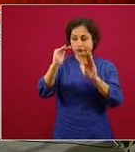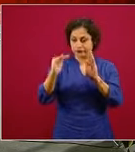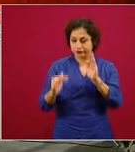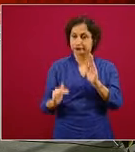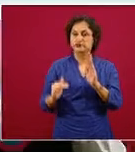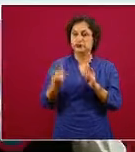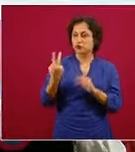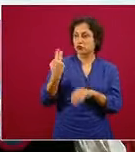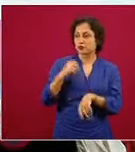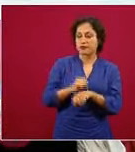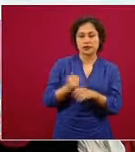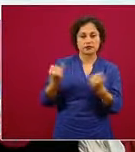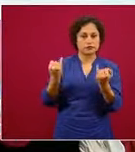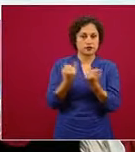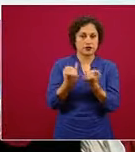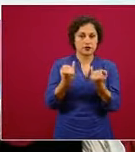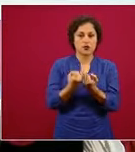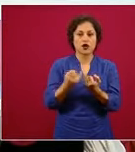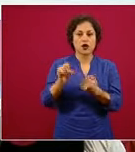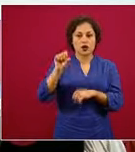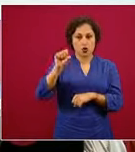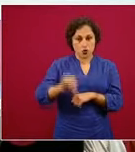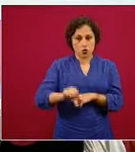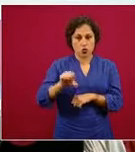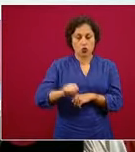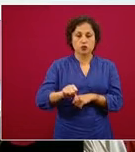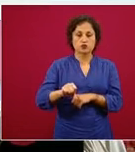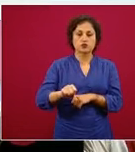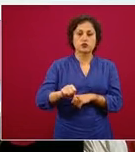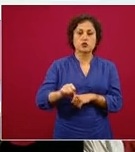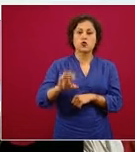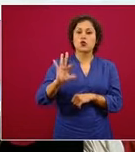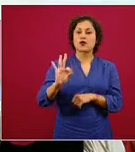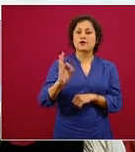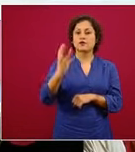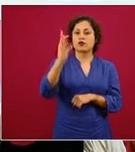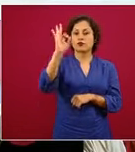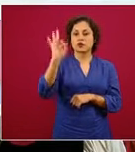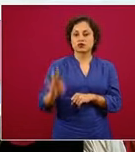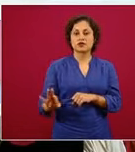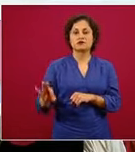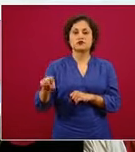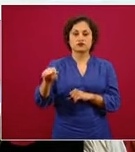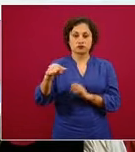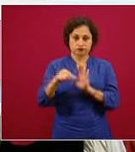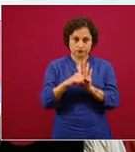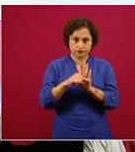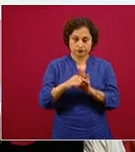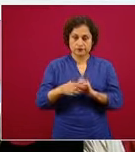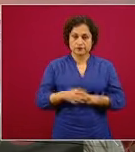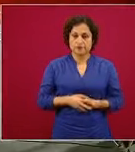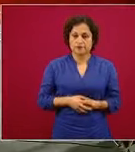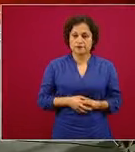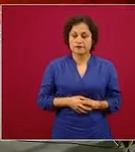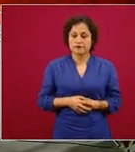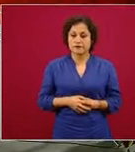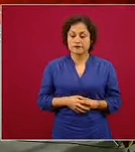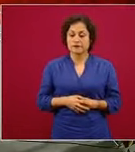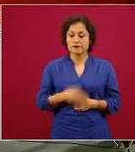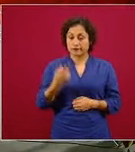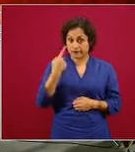semanas, siendo el comparativo para el día de hoy de menos 44%. Veamos la siguiente